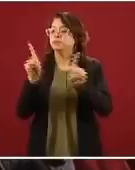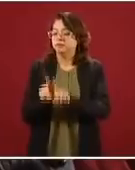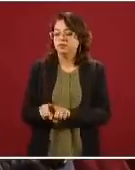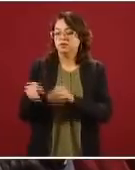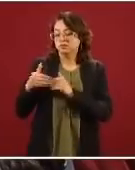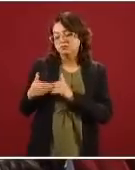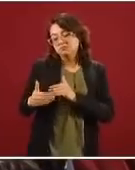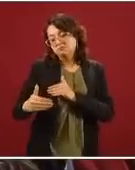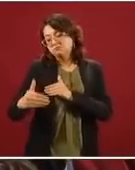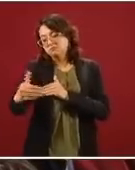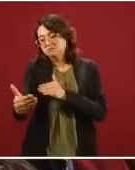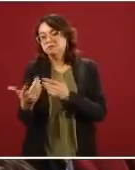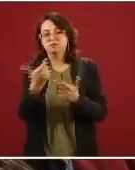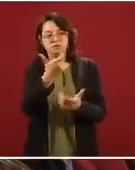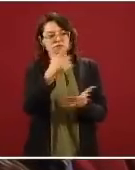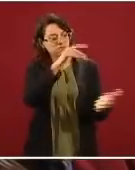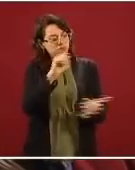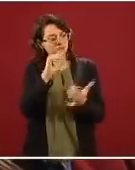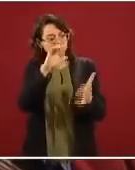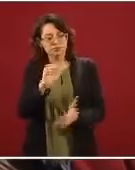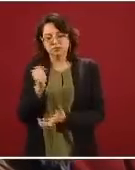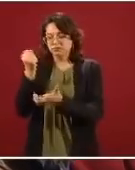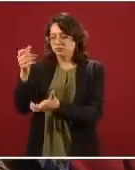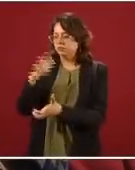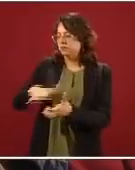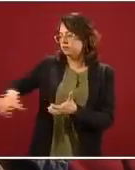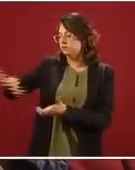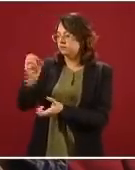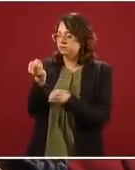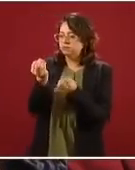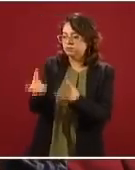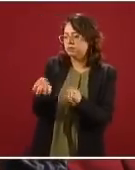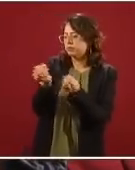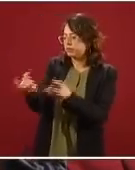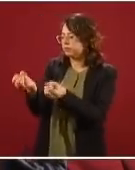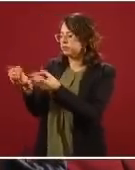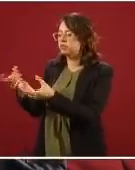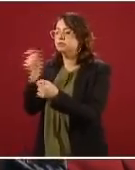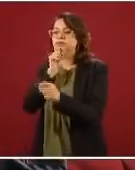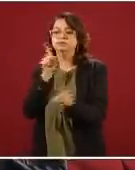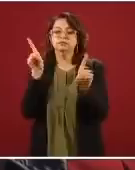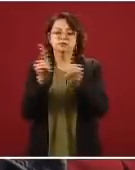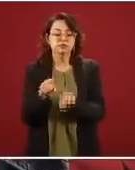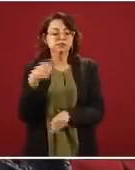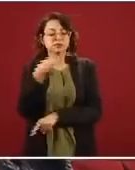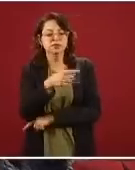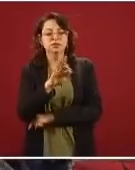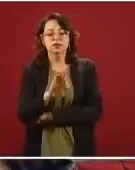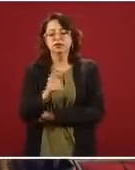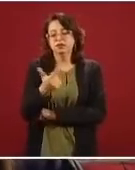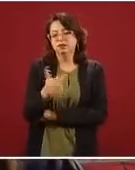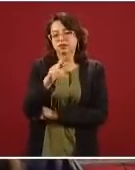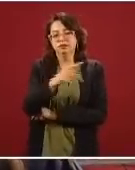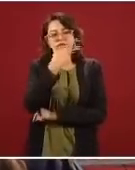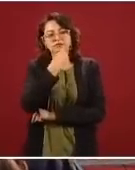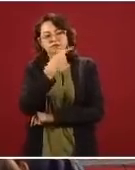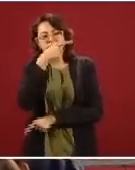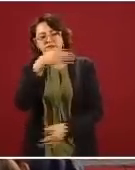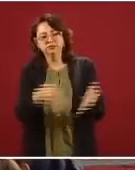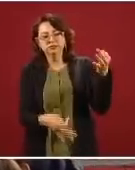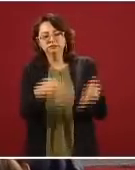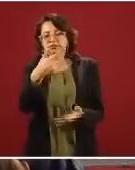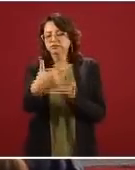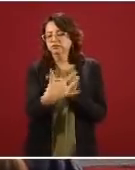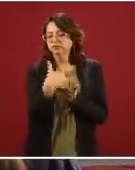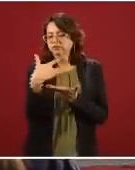a cuestiones sociales, aunado al gran apoyo que nos ha dado el fiscal en el ámbito de y con el